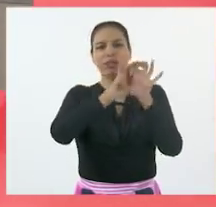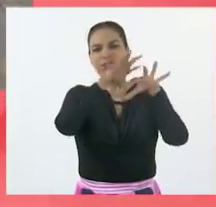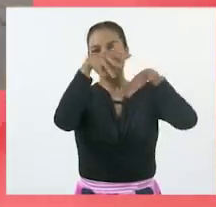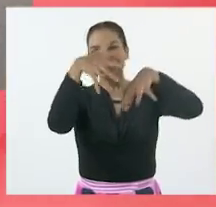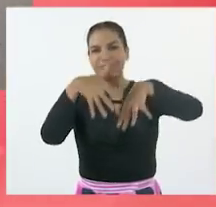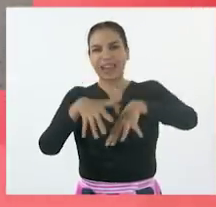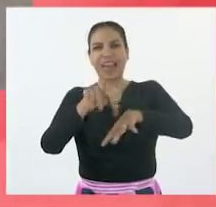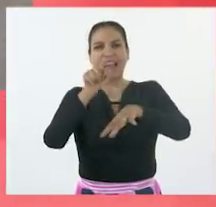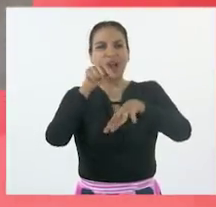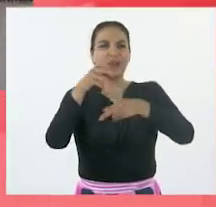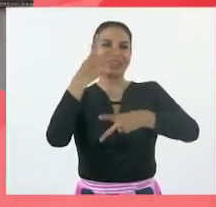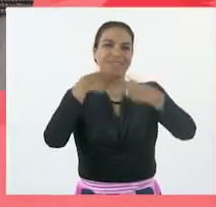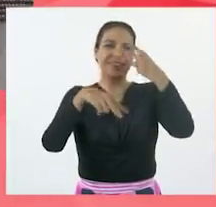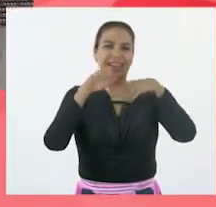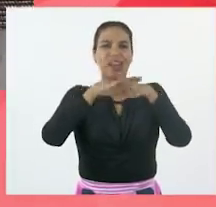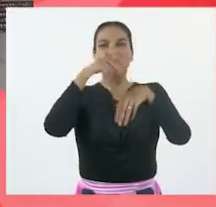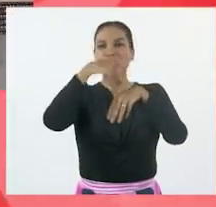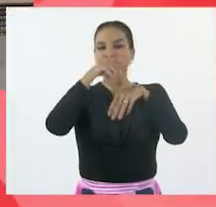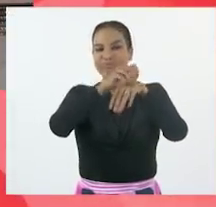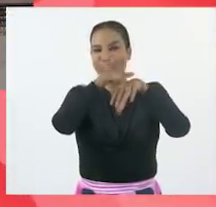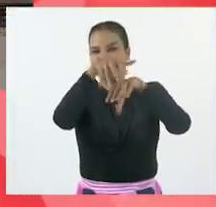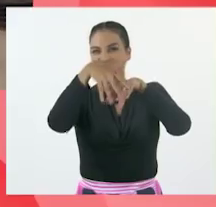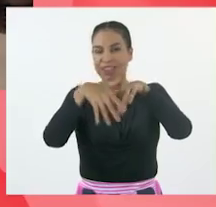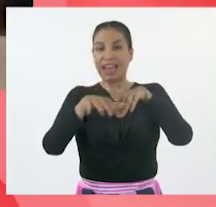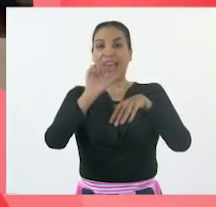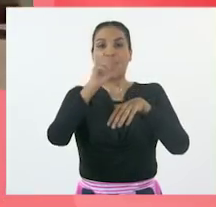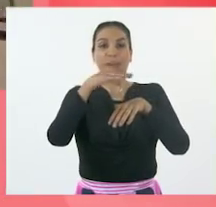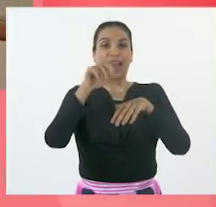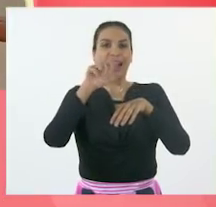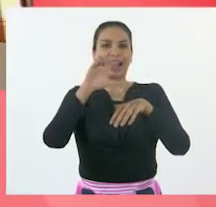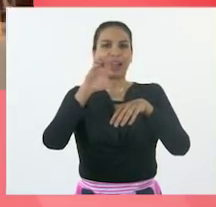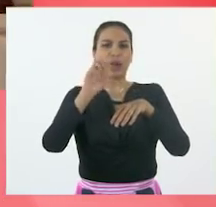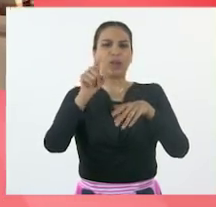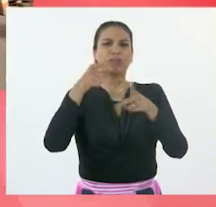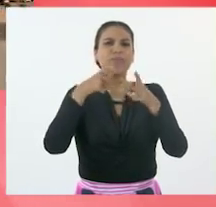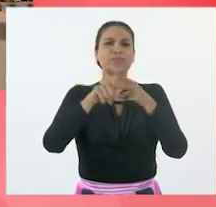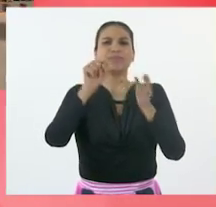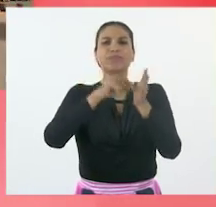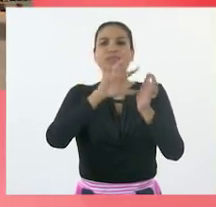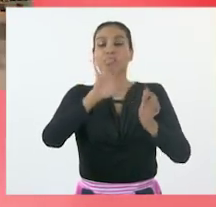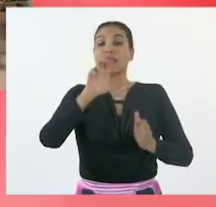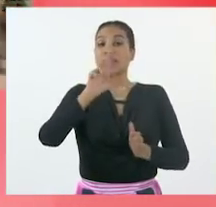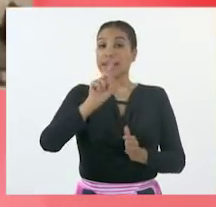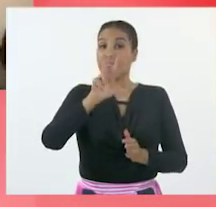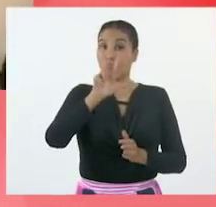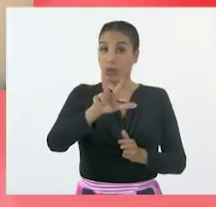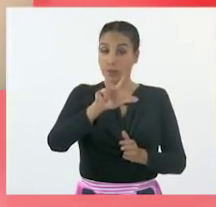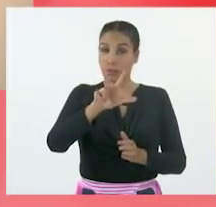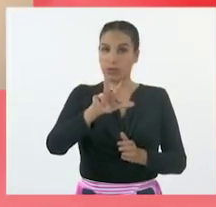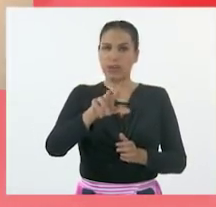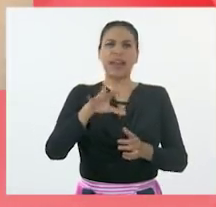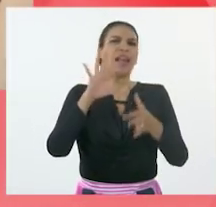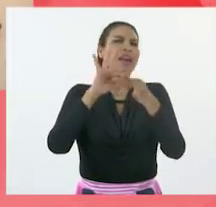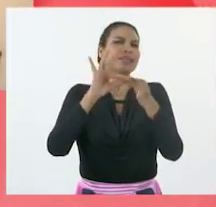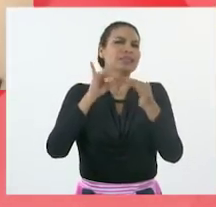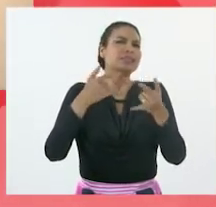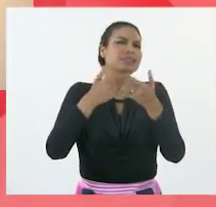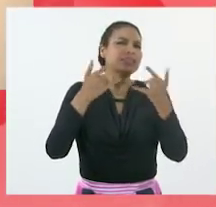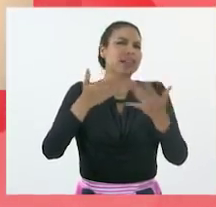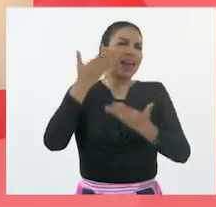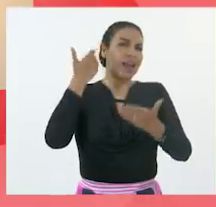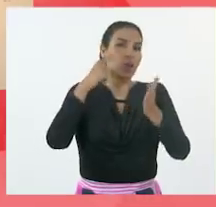donde brota el agua por entre las rocas. Amealco se fundó en 1538. Cuenta la historia que